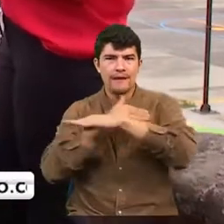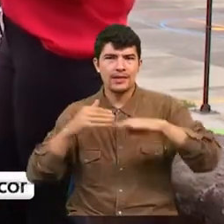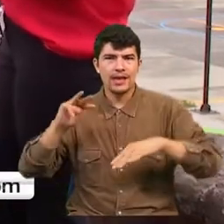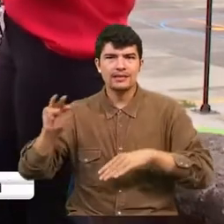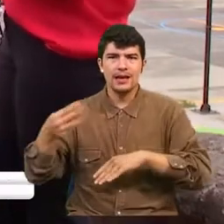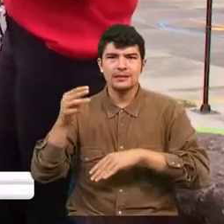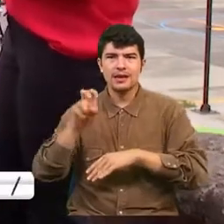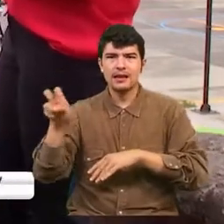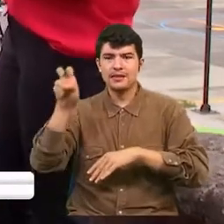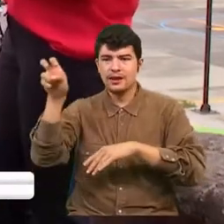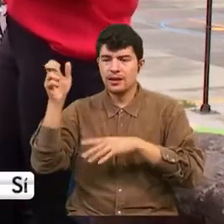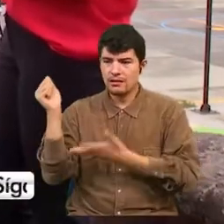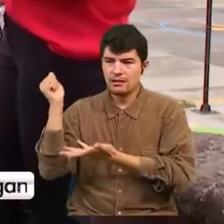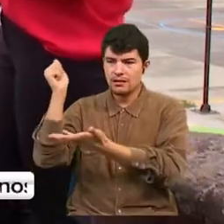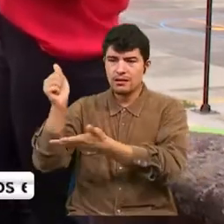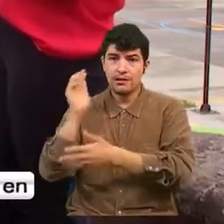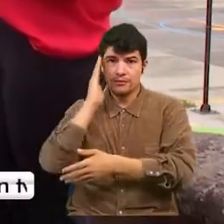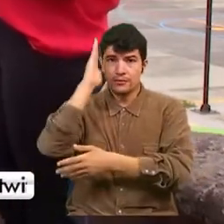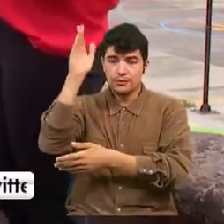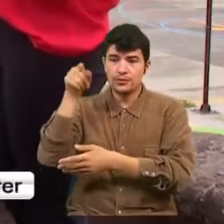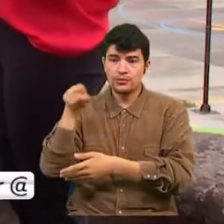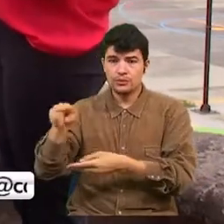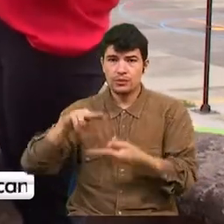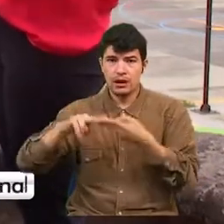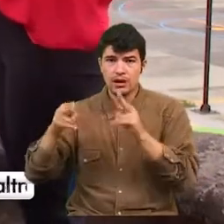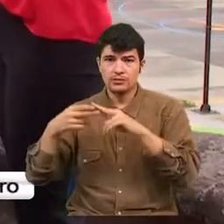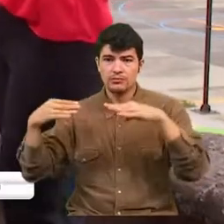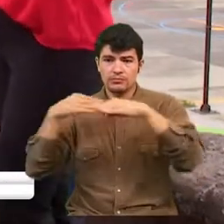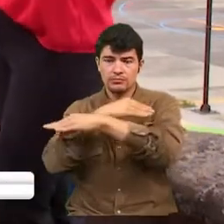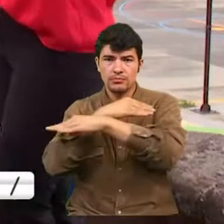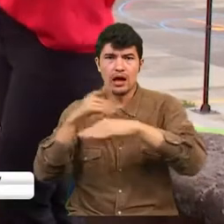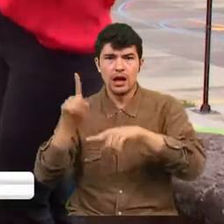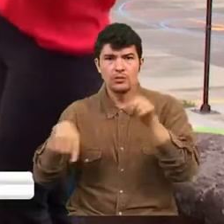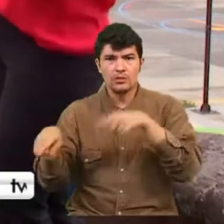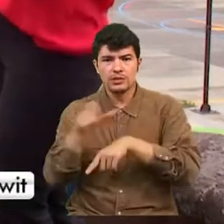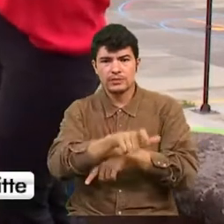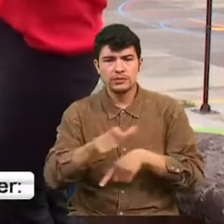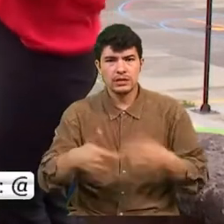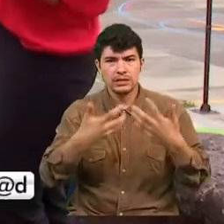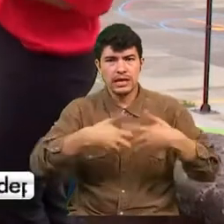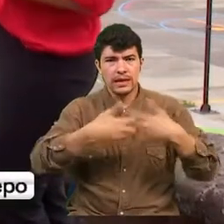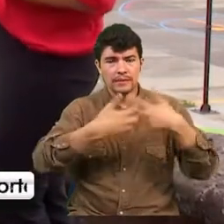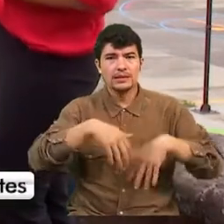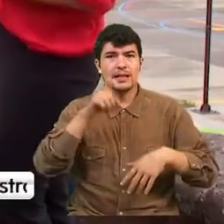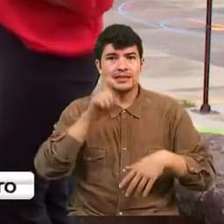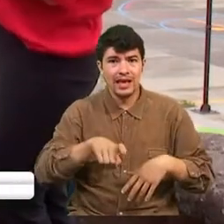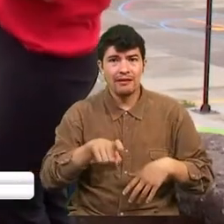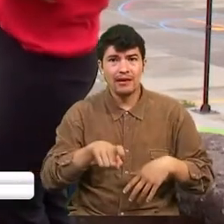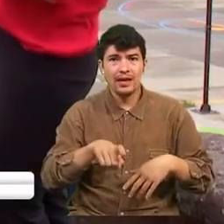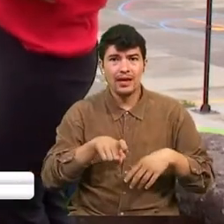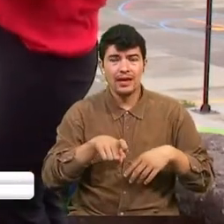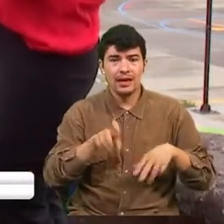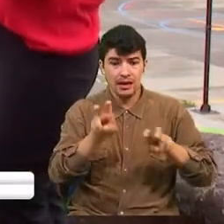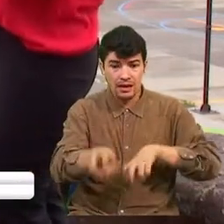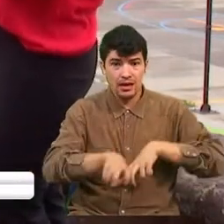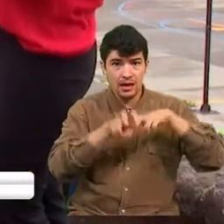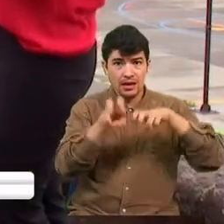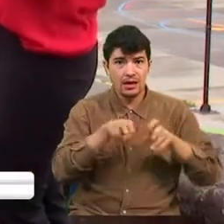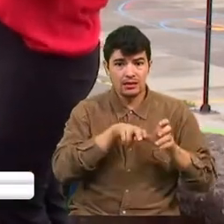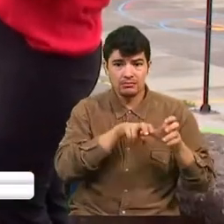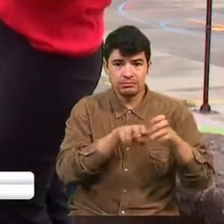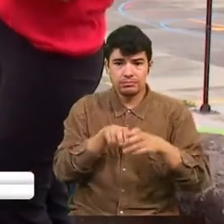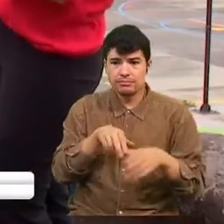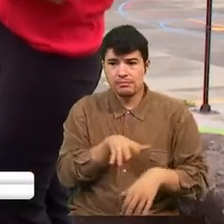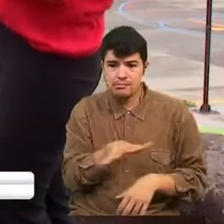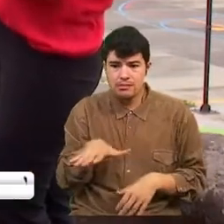que se está haciendo y se va a llevar a cabo con respecto a los empresarios y los agricultores que tienen que bajar sus cultivos,